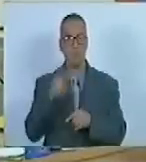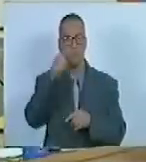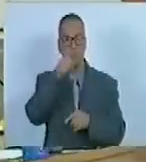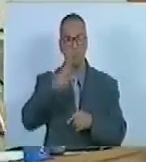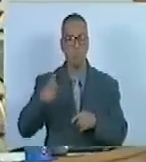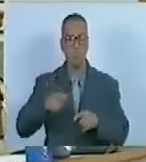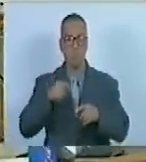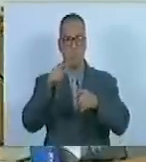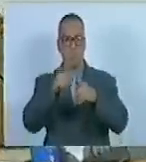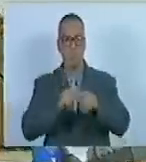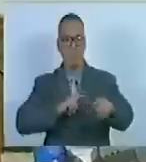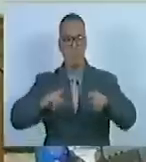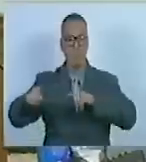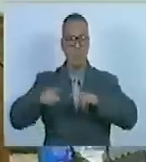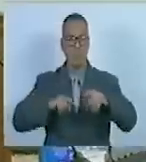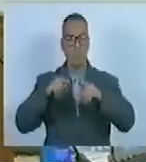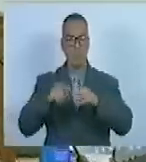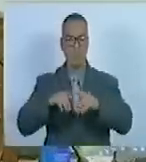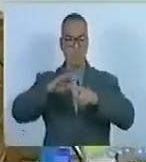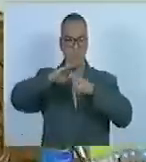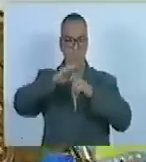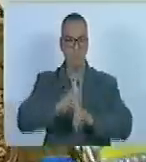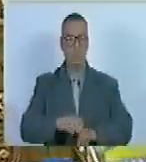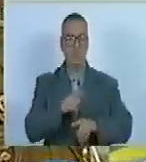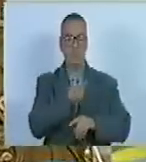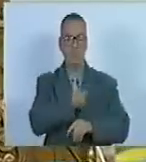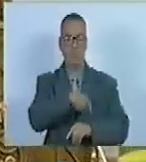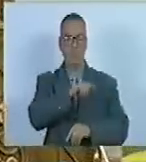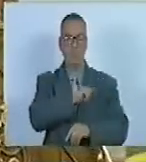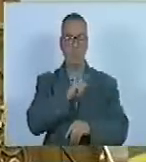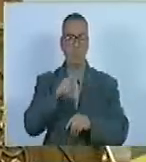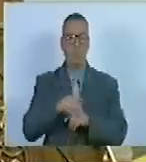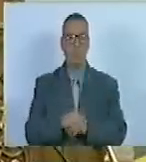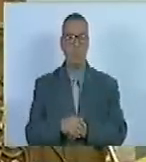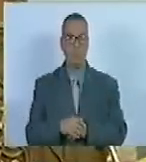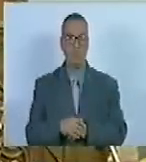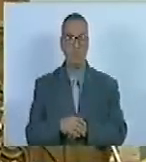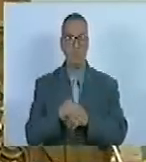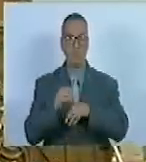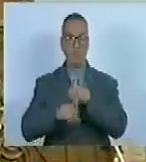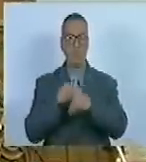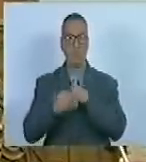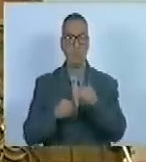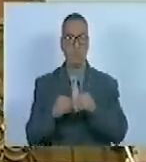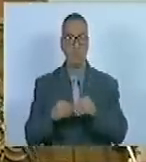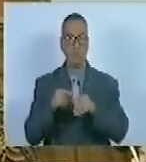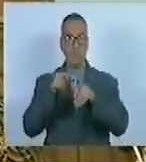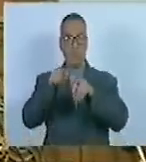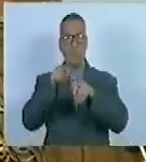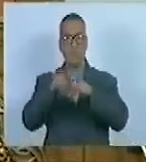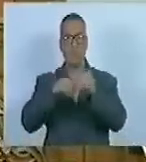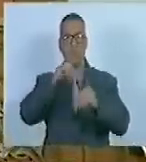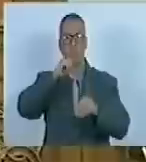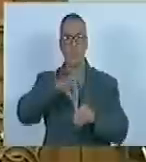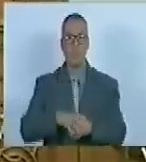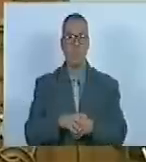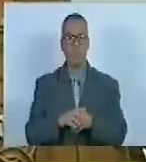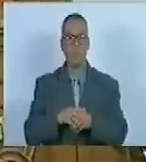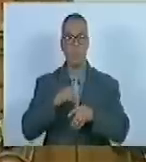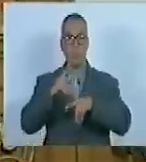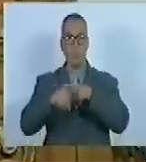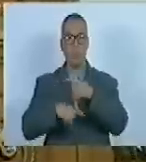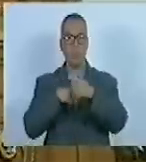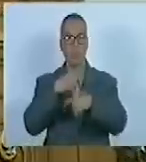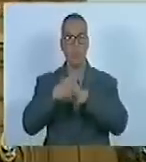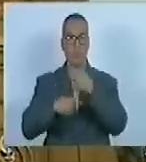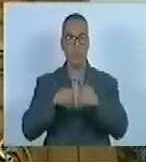a los pueblos dominados por el yugo del imperio español, marcando un hito histórico para el